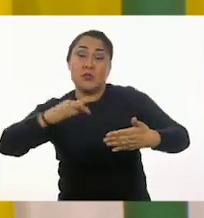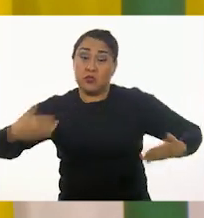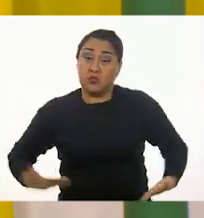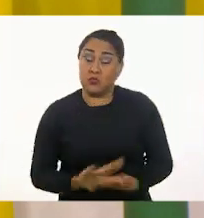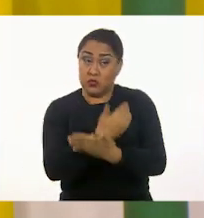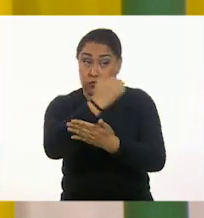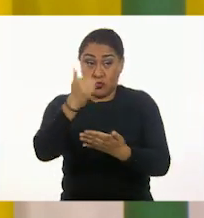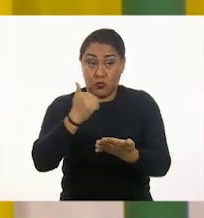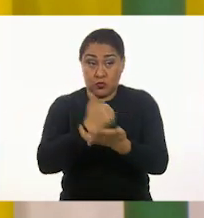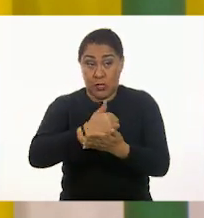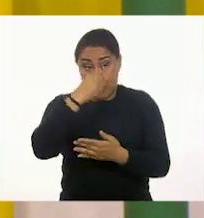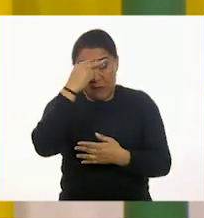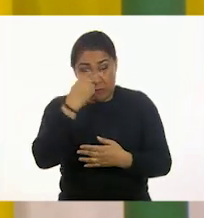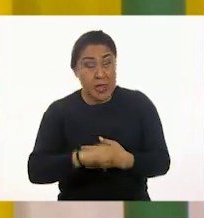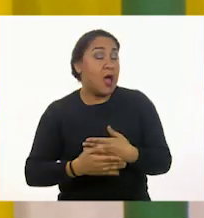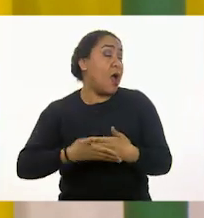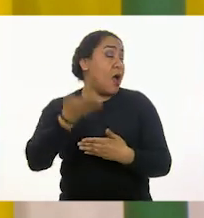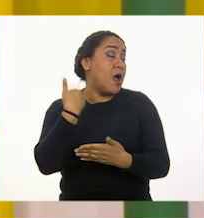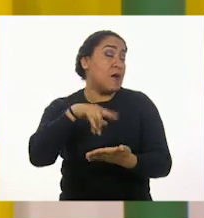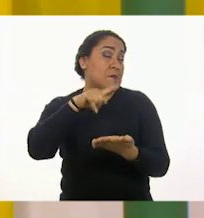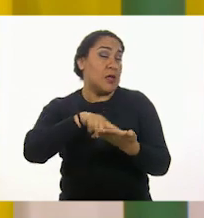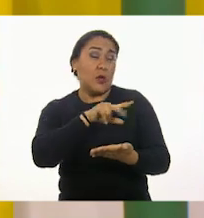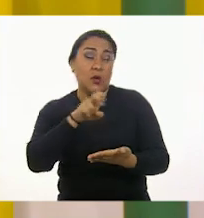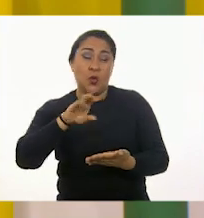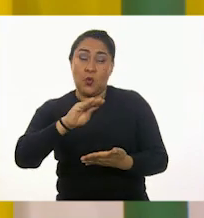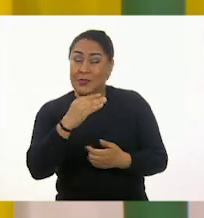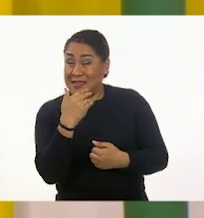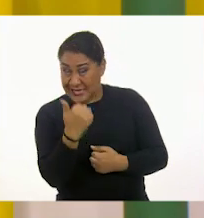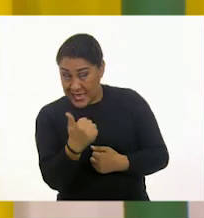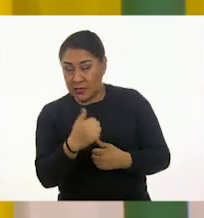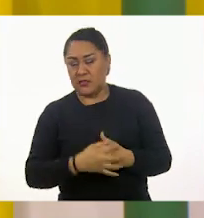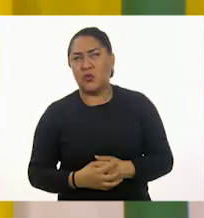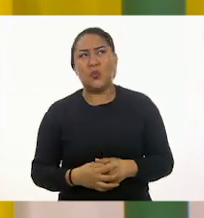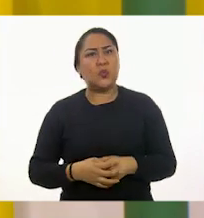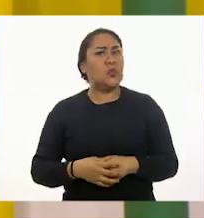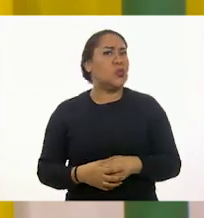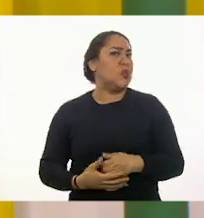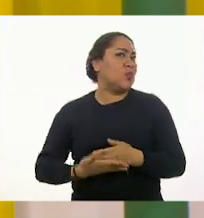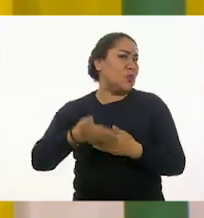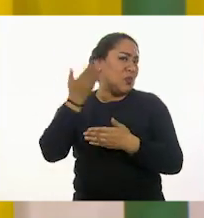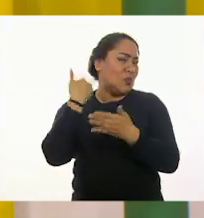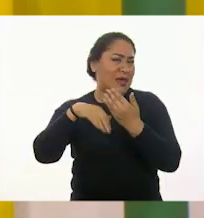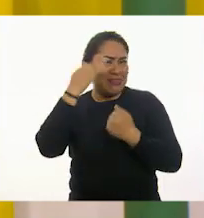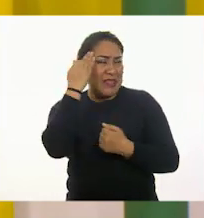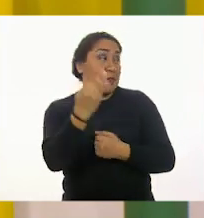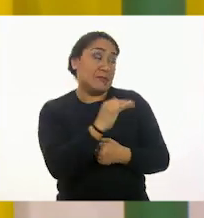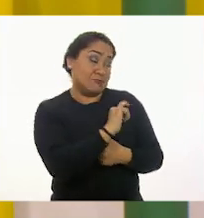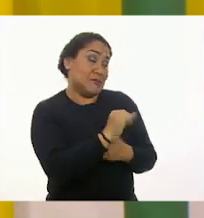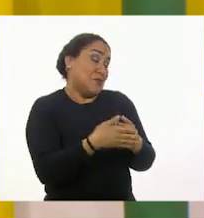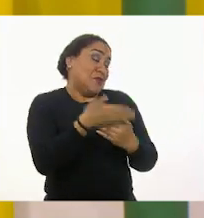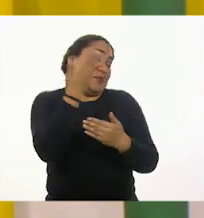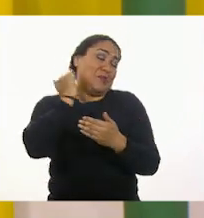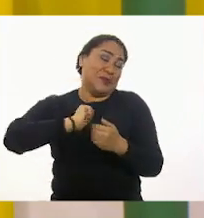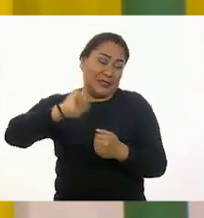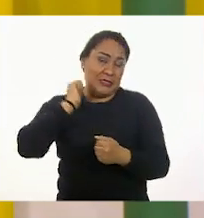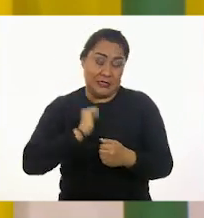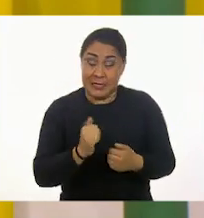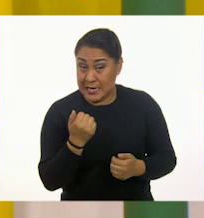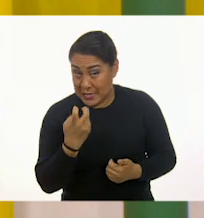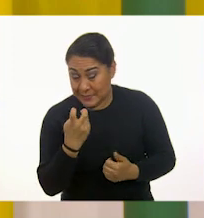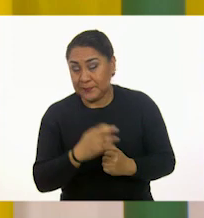en la Ciudad de México en 1896. Oye, hace mucho tiempo. Exacto, hace mucho tiempo. Y